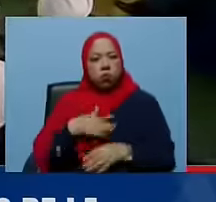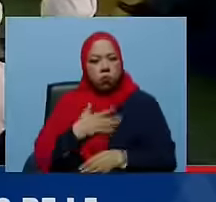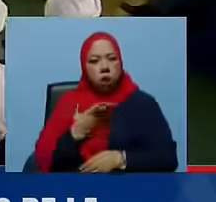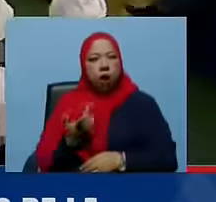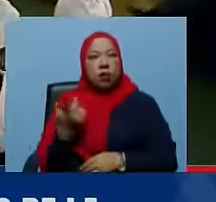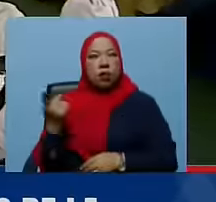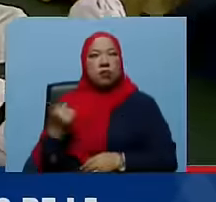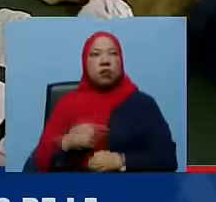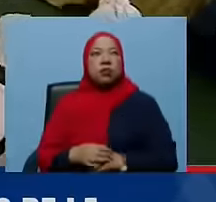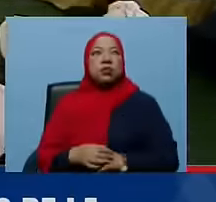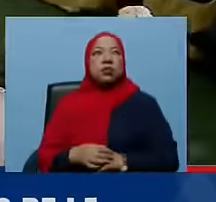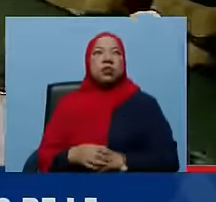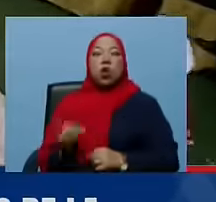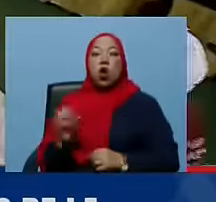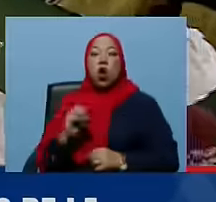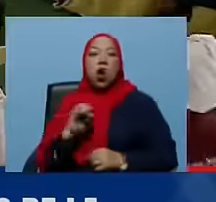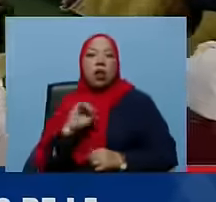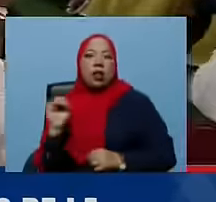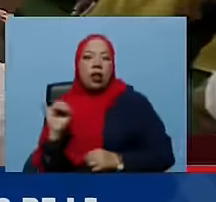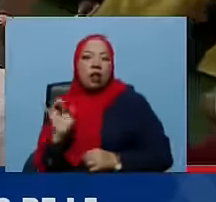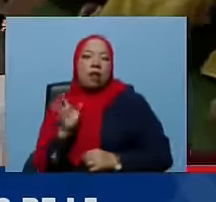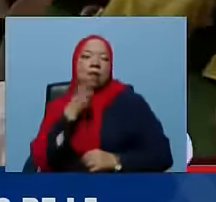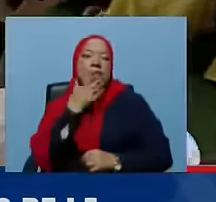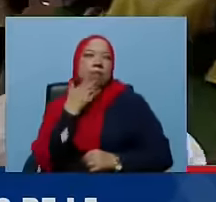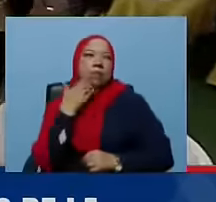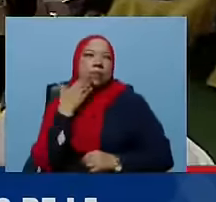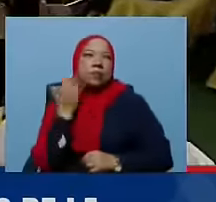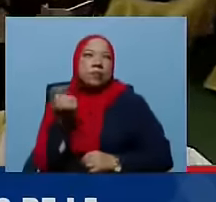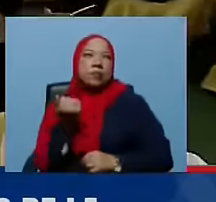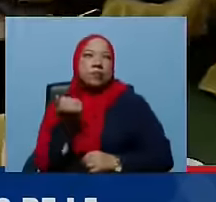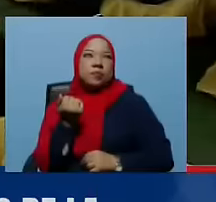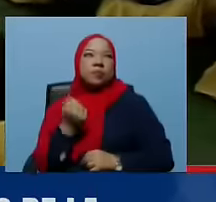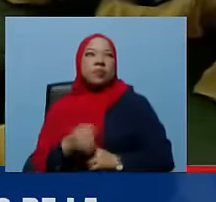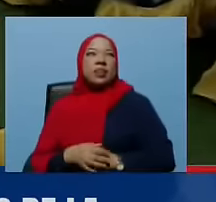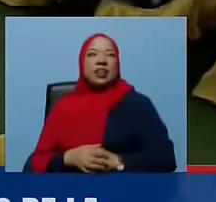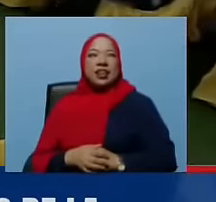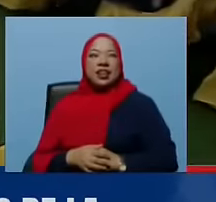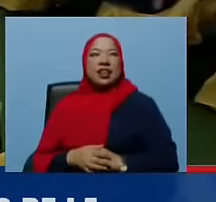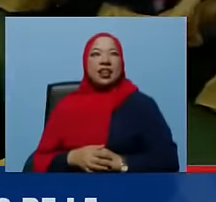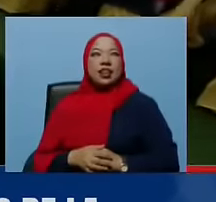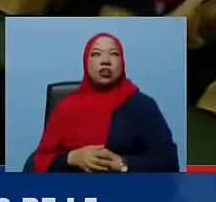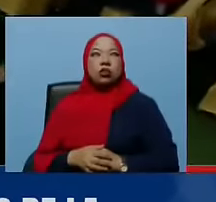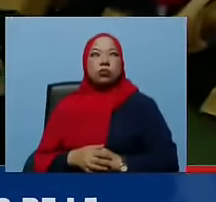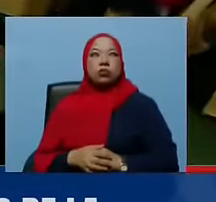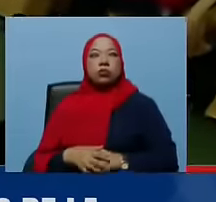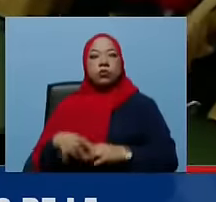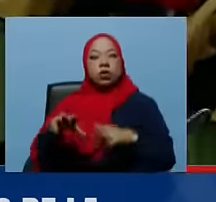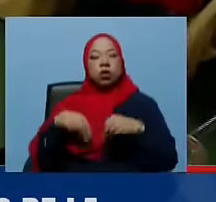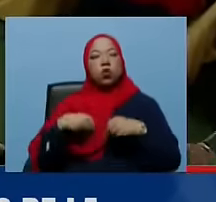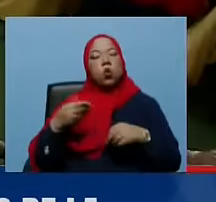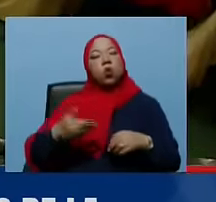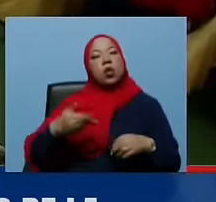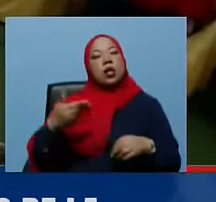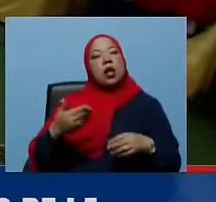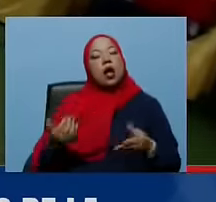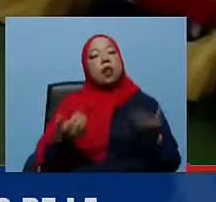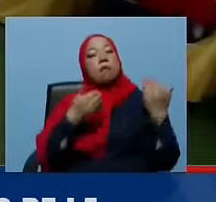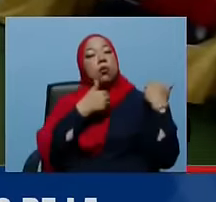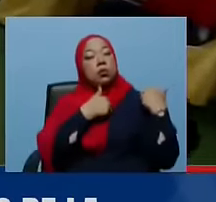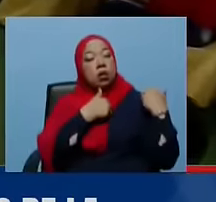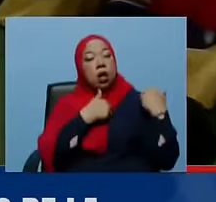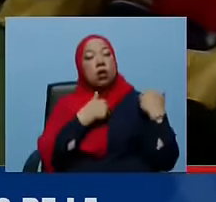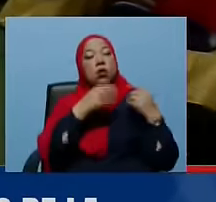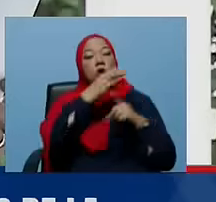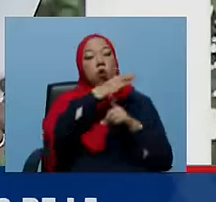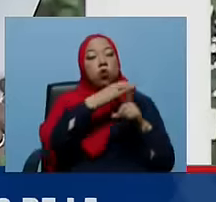Él dice que no, que a la izquierda. ¿Ah? Y también ha venido a asumir importantes responsabilidades con